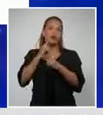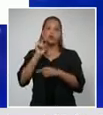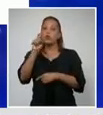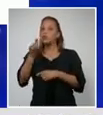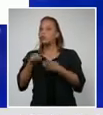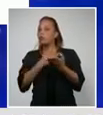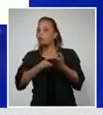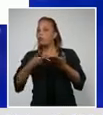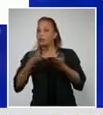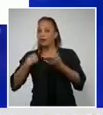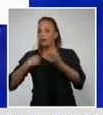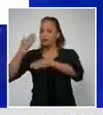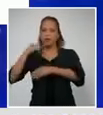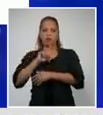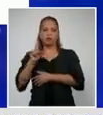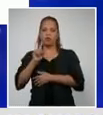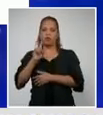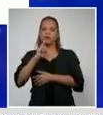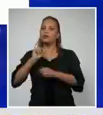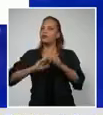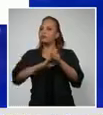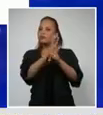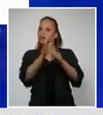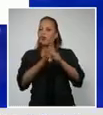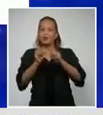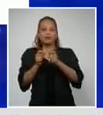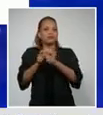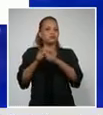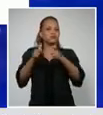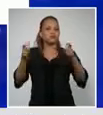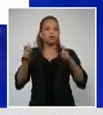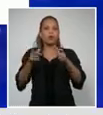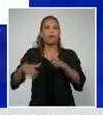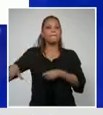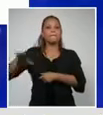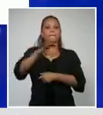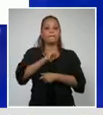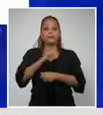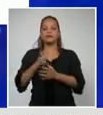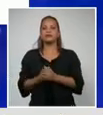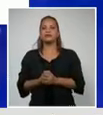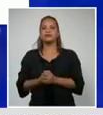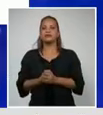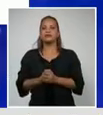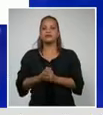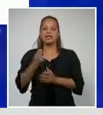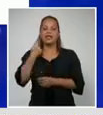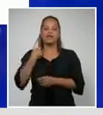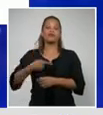días, sino en la pandemia que venimos enfrentando desde el año anterior.